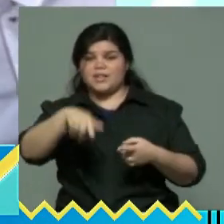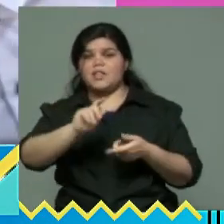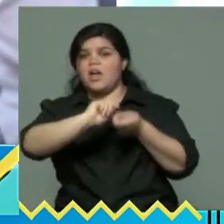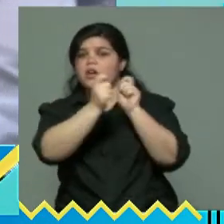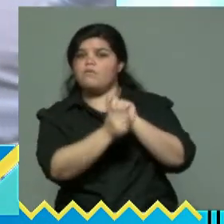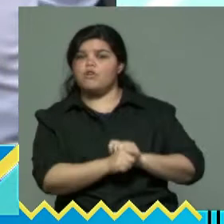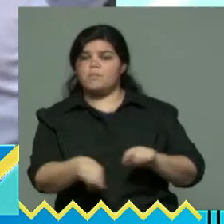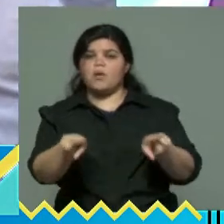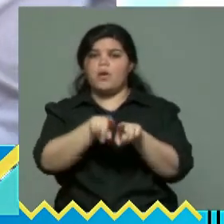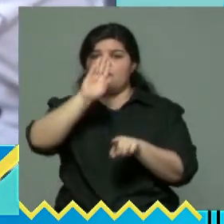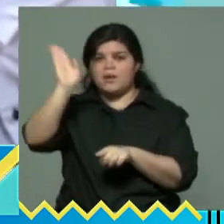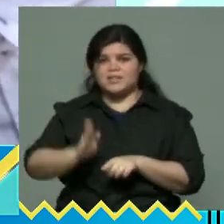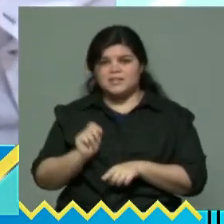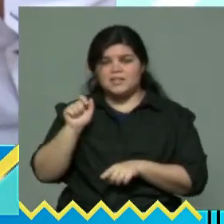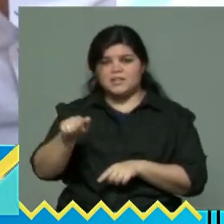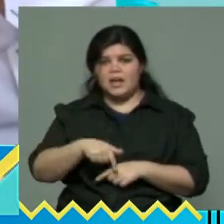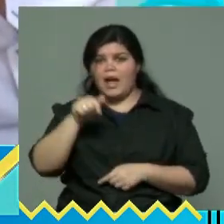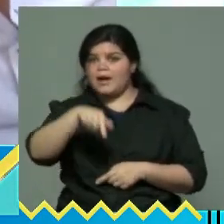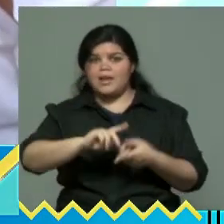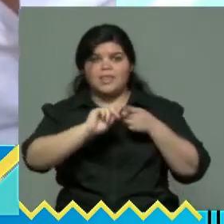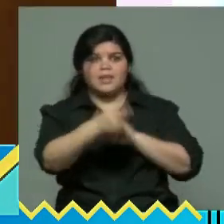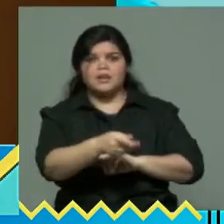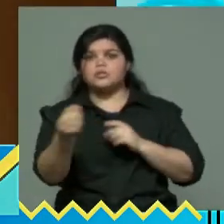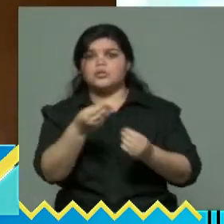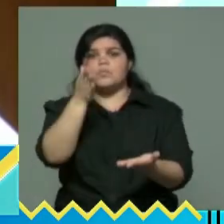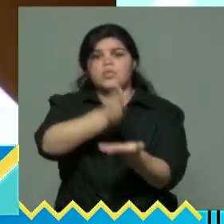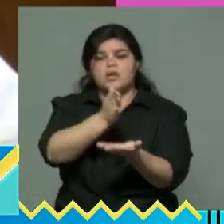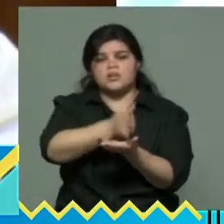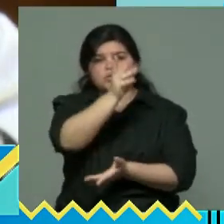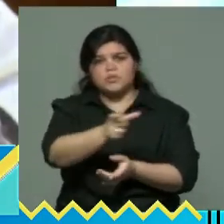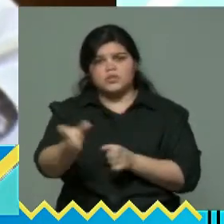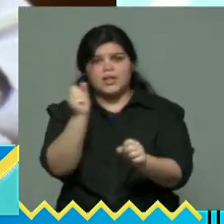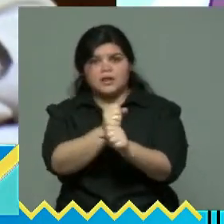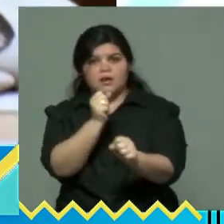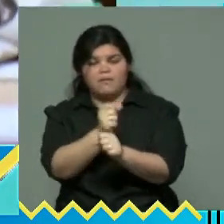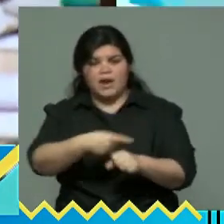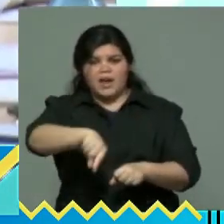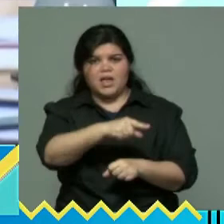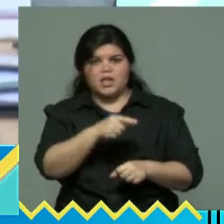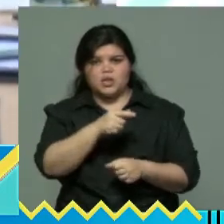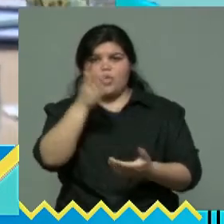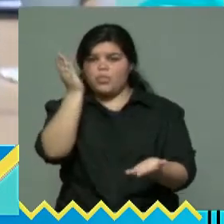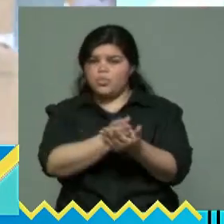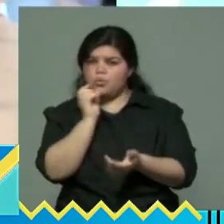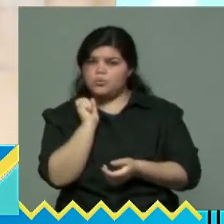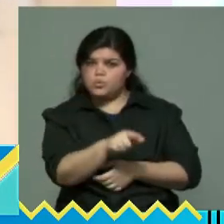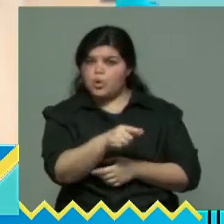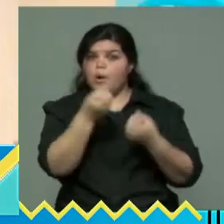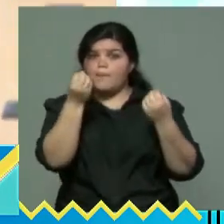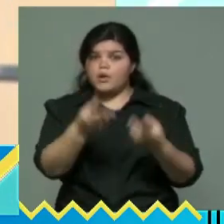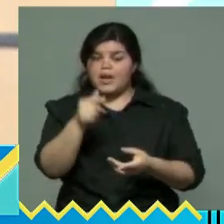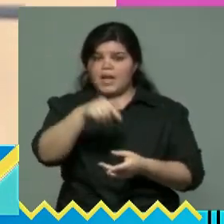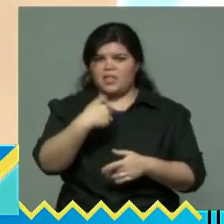hizo en Brasil y que eso ataca directamente los derechos de los trabajadores, en primer lugar porque va hacia